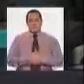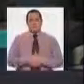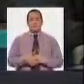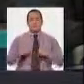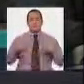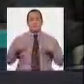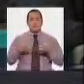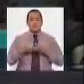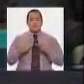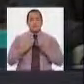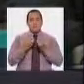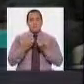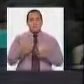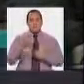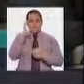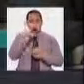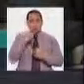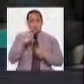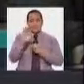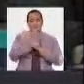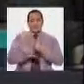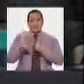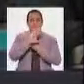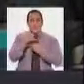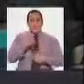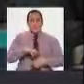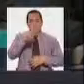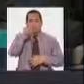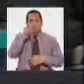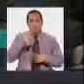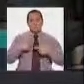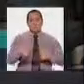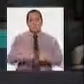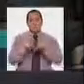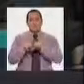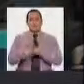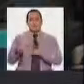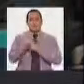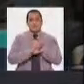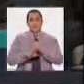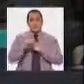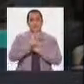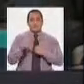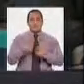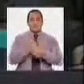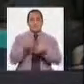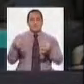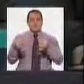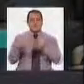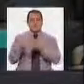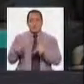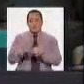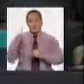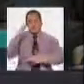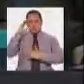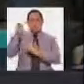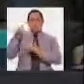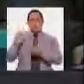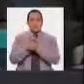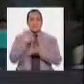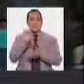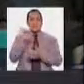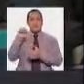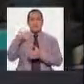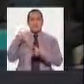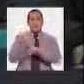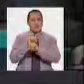Nosotros lo que estamos buscando acá es la defensa del Perú y la defensa de los comandos Chavín de Huántar para que no exista